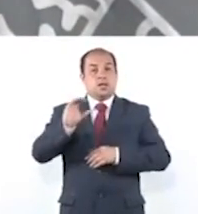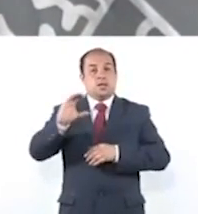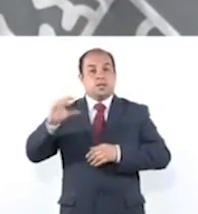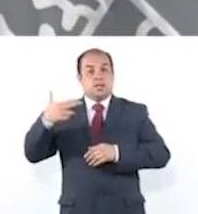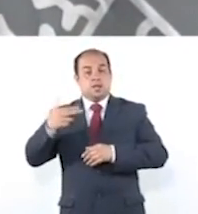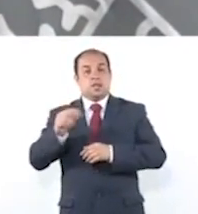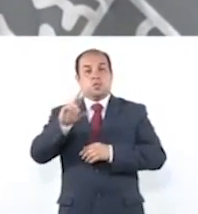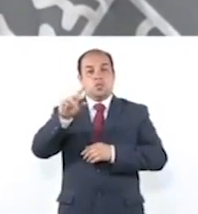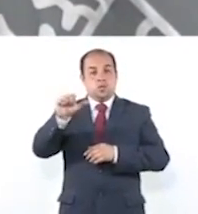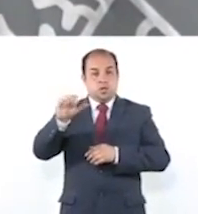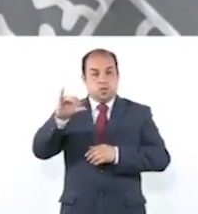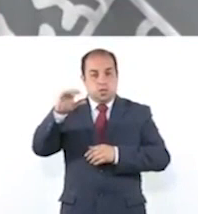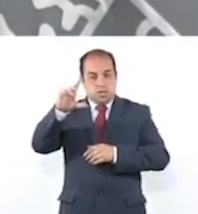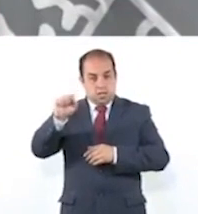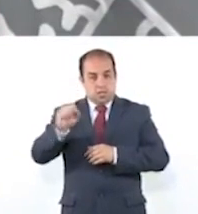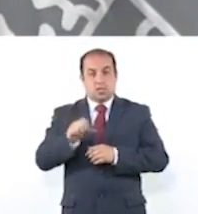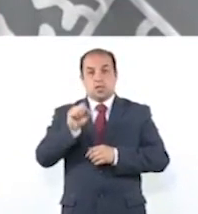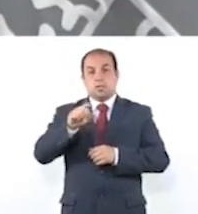normales.